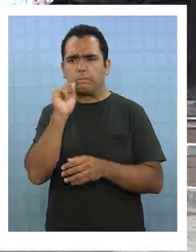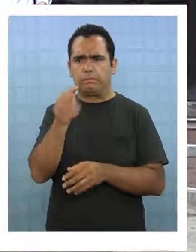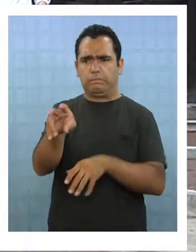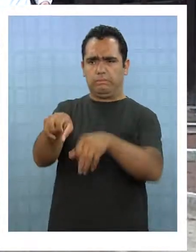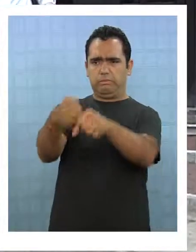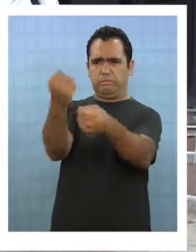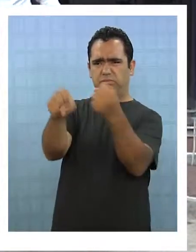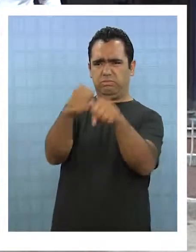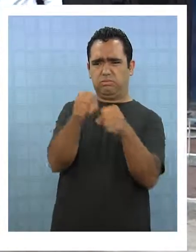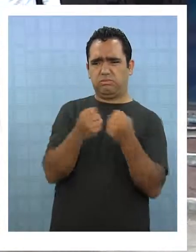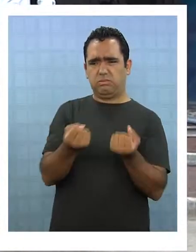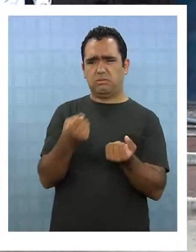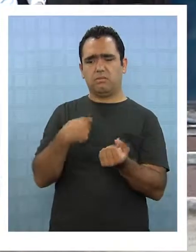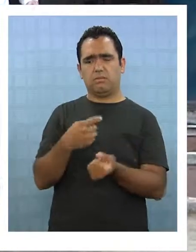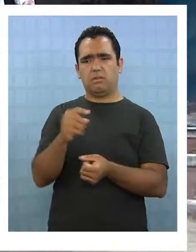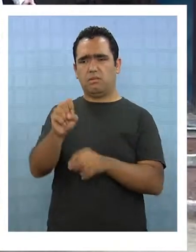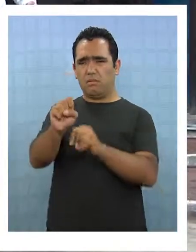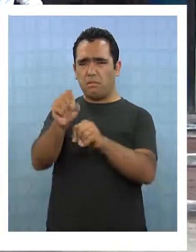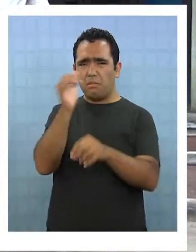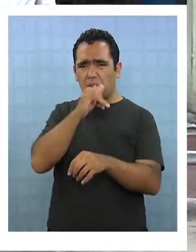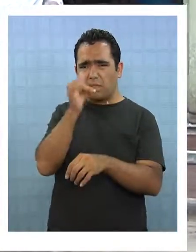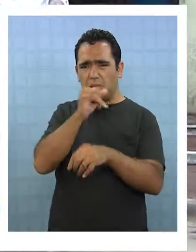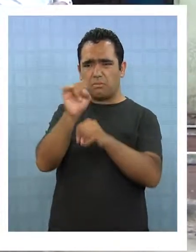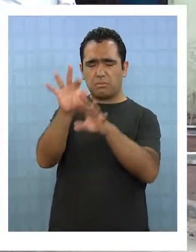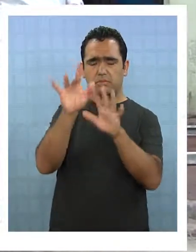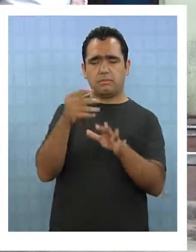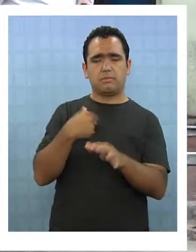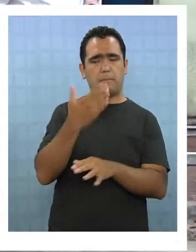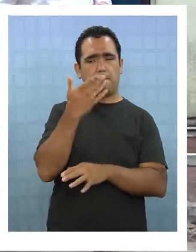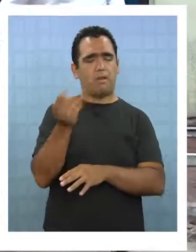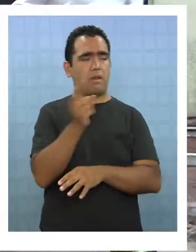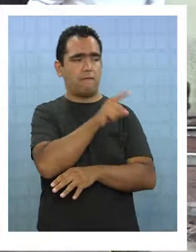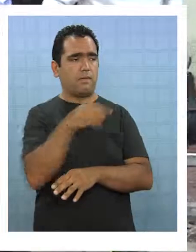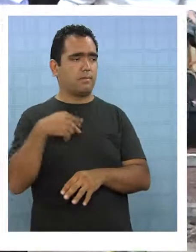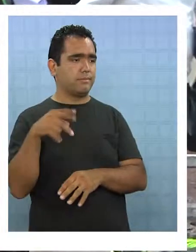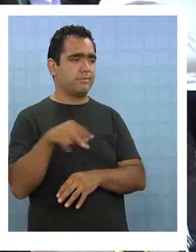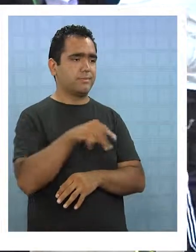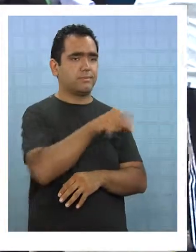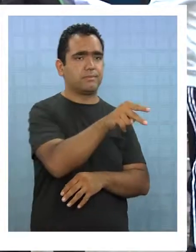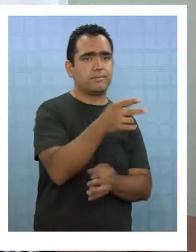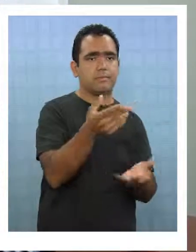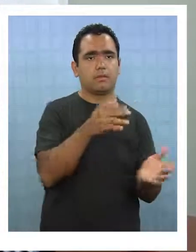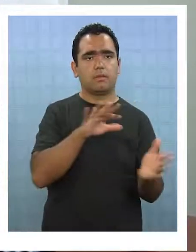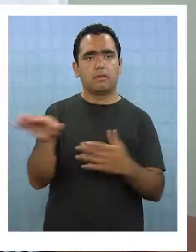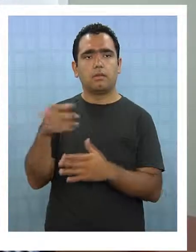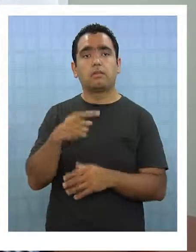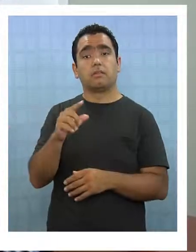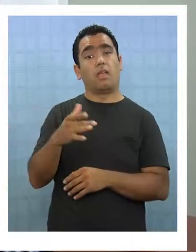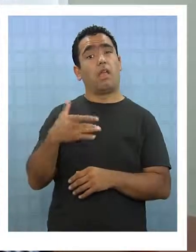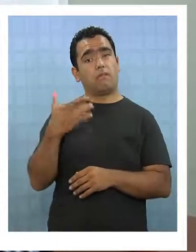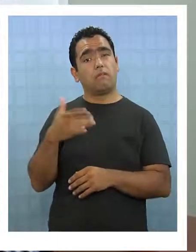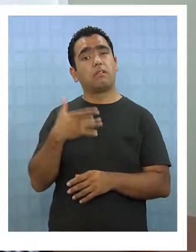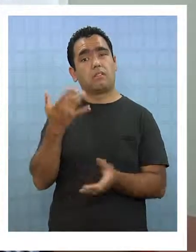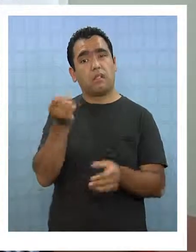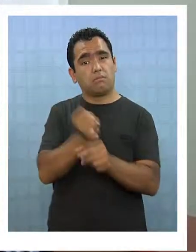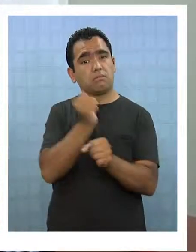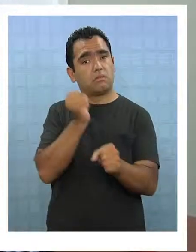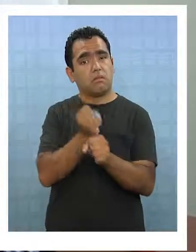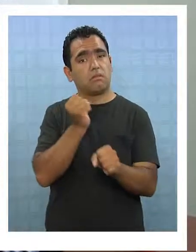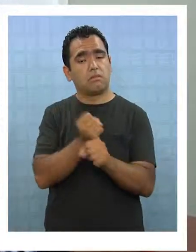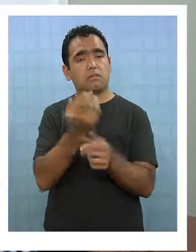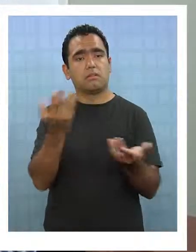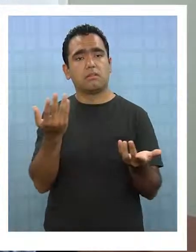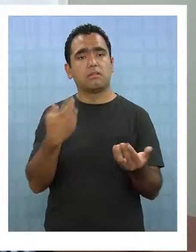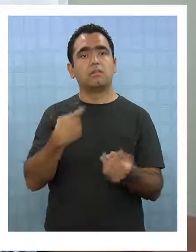pasar por el sitio porque hay mucho polvo y prefieren la vereda del frente. Nos ha afectado harto el asunto del trabajo.